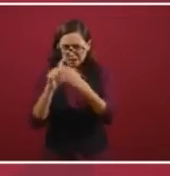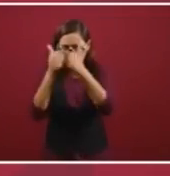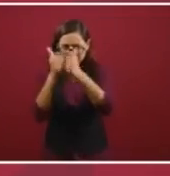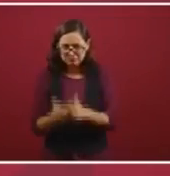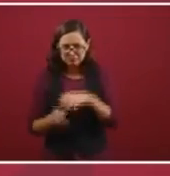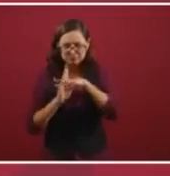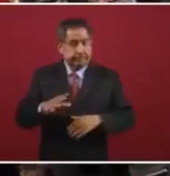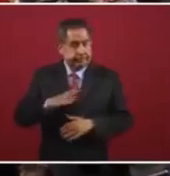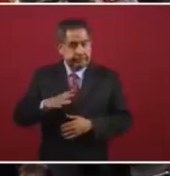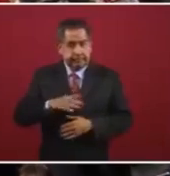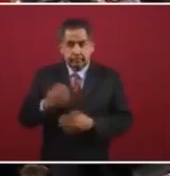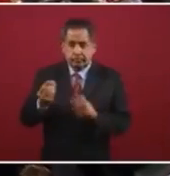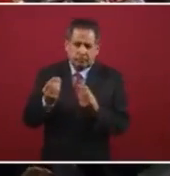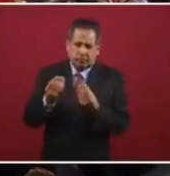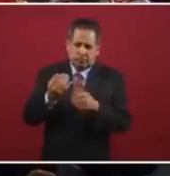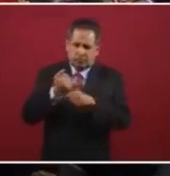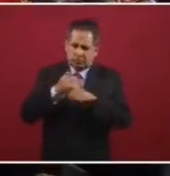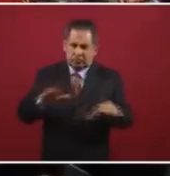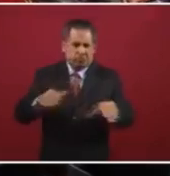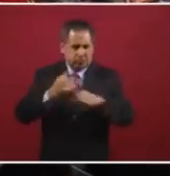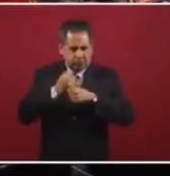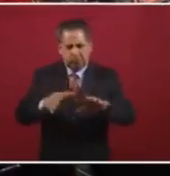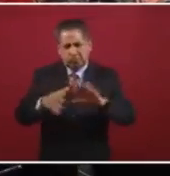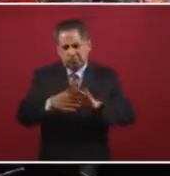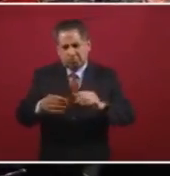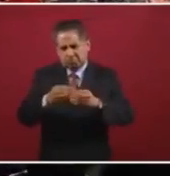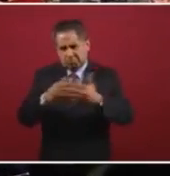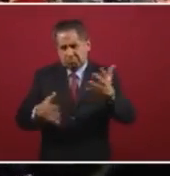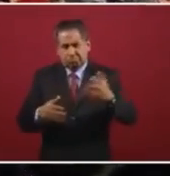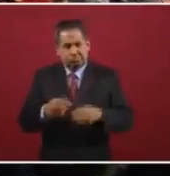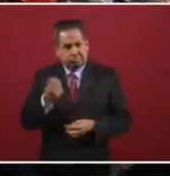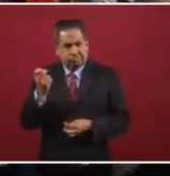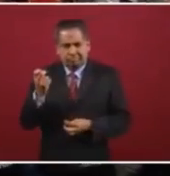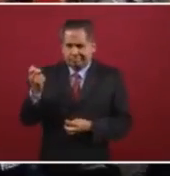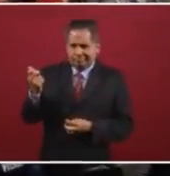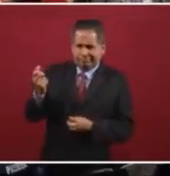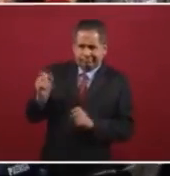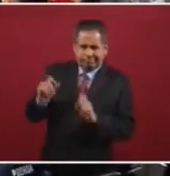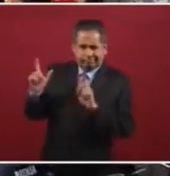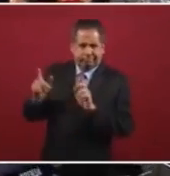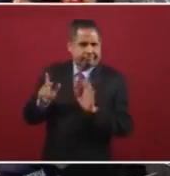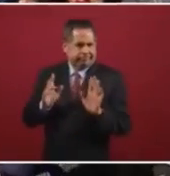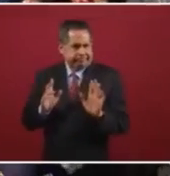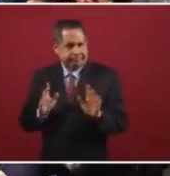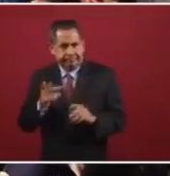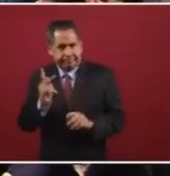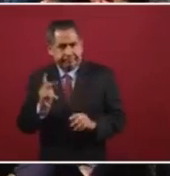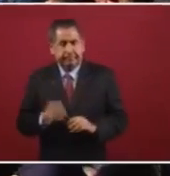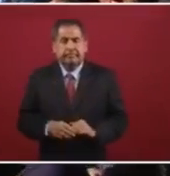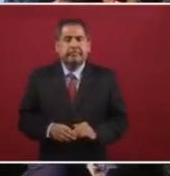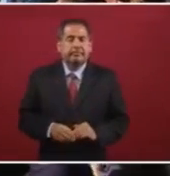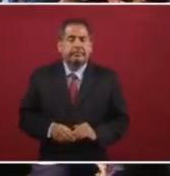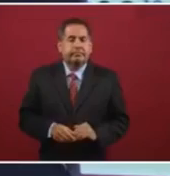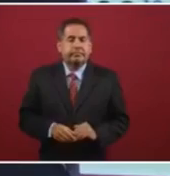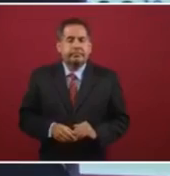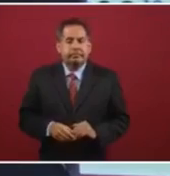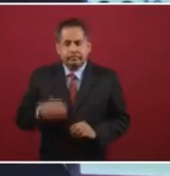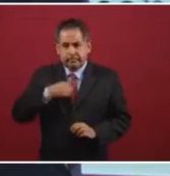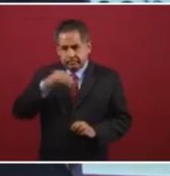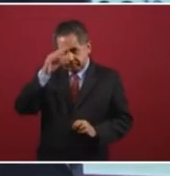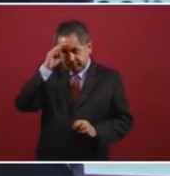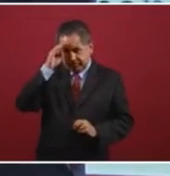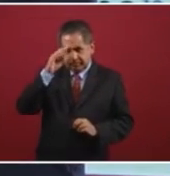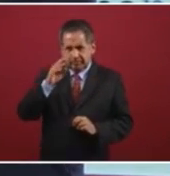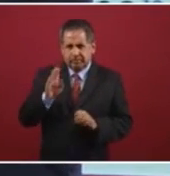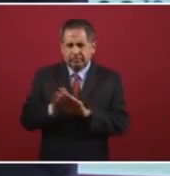los resultados que se tienen. El presidente Andrés Manuel López Obrador dio a conocer una serie de gastos que hizo la administración pasada